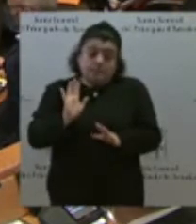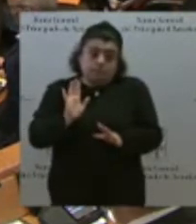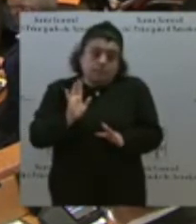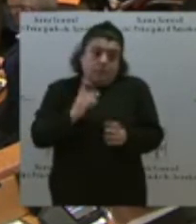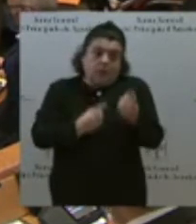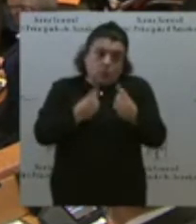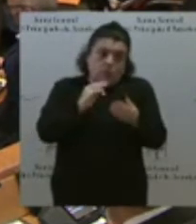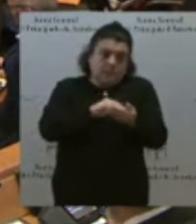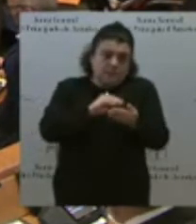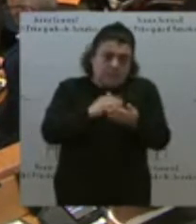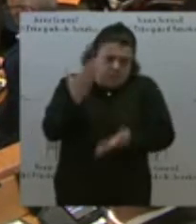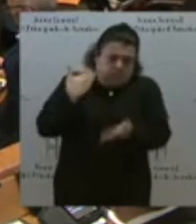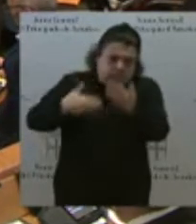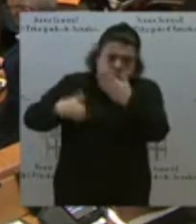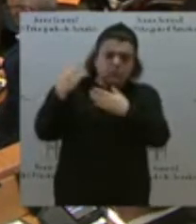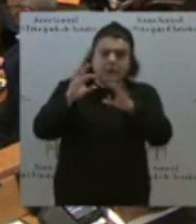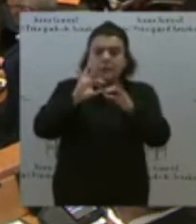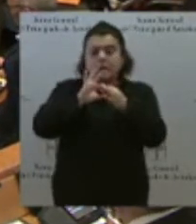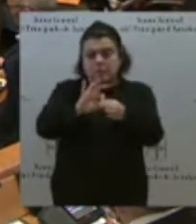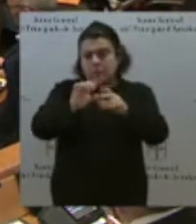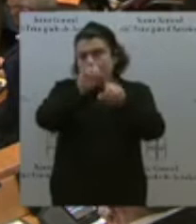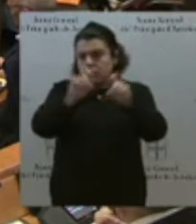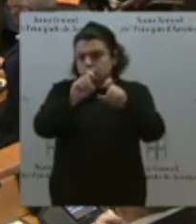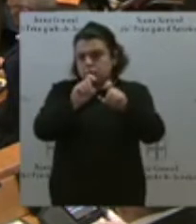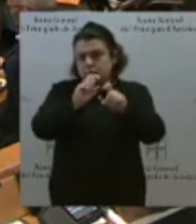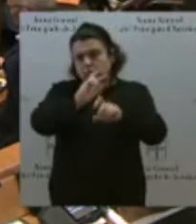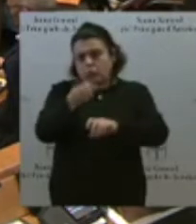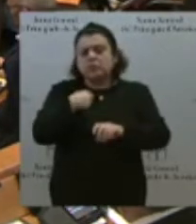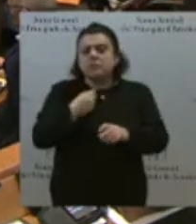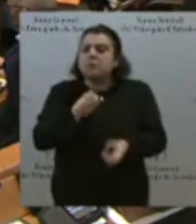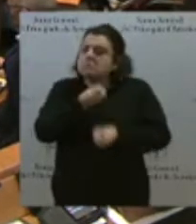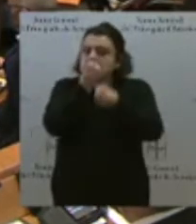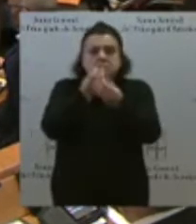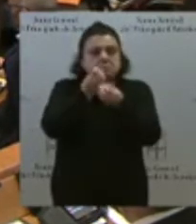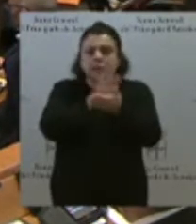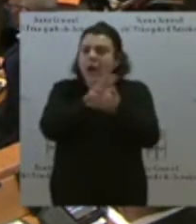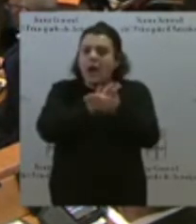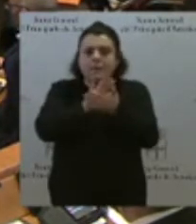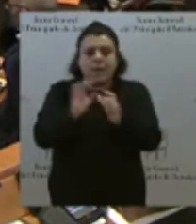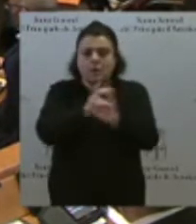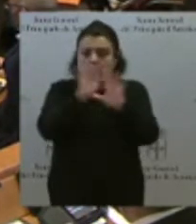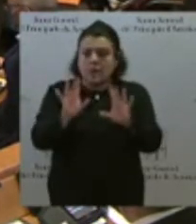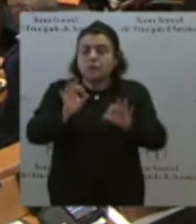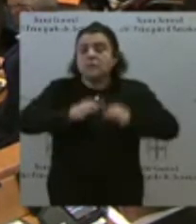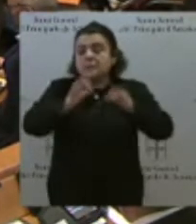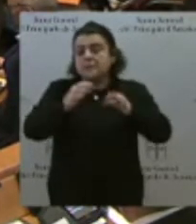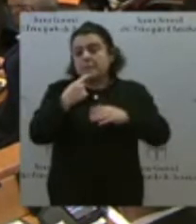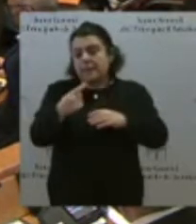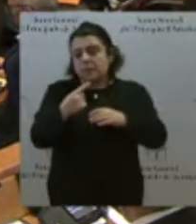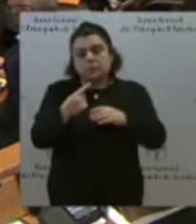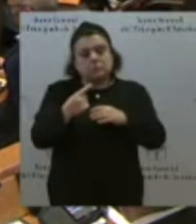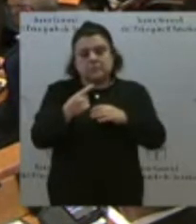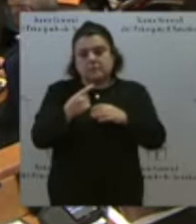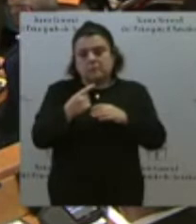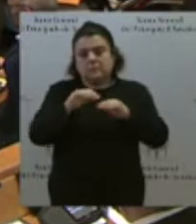ocasión de manifestar mi planteamiento. Ya le he dicho que siempre está alejado, y entiendo que es el del Gobierno, alejado de los extremos,